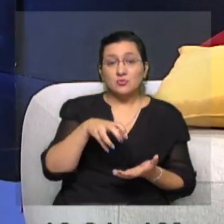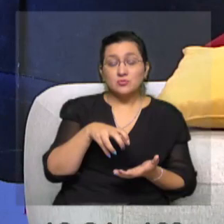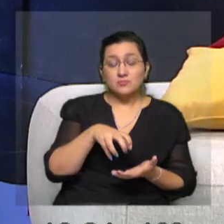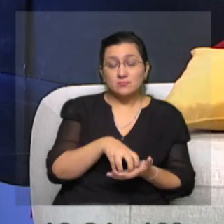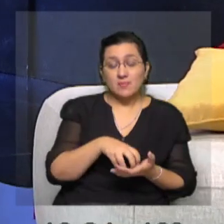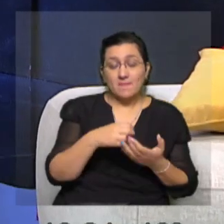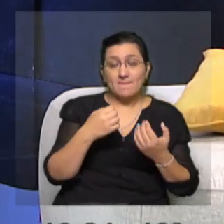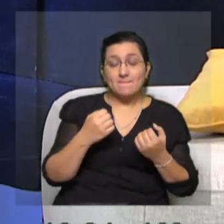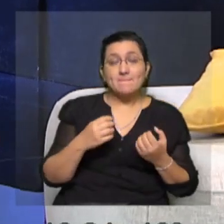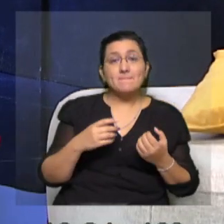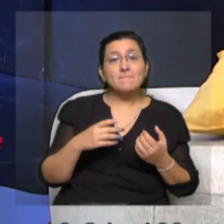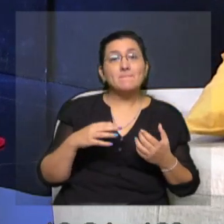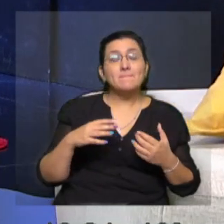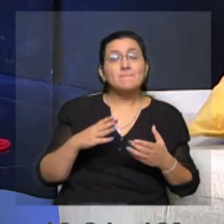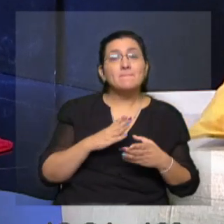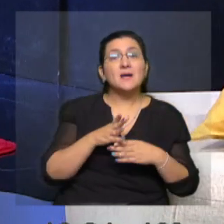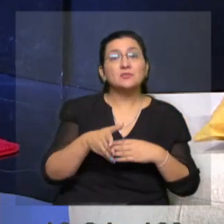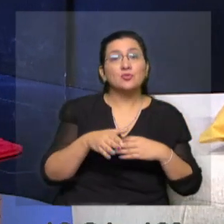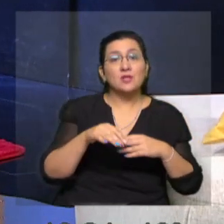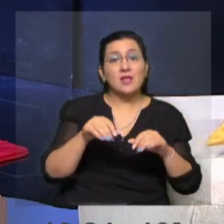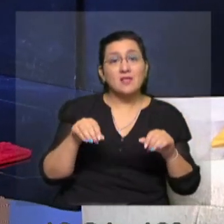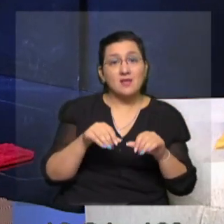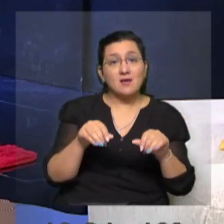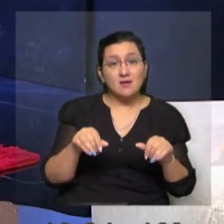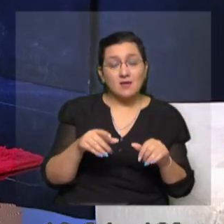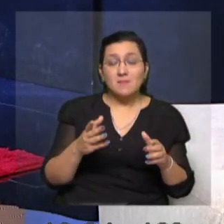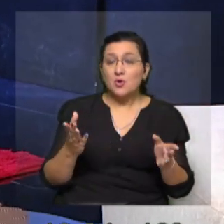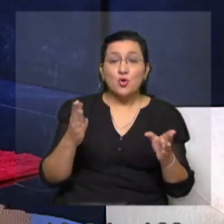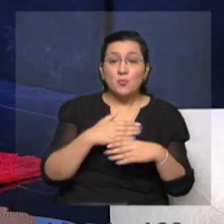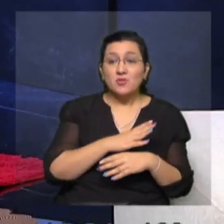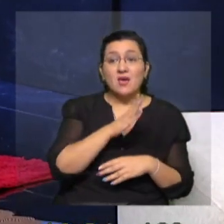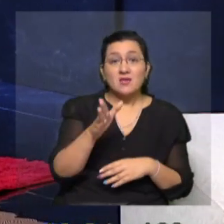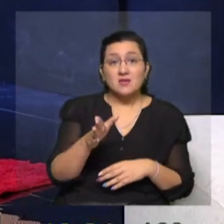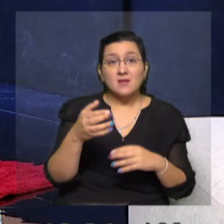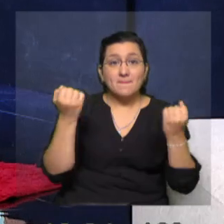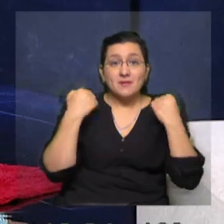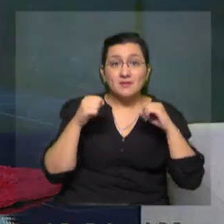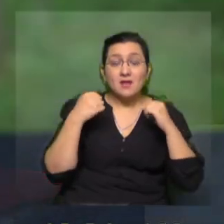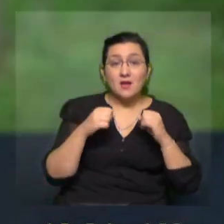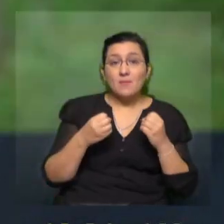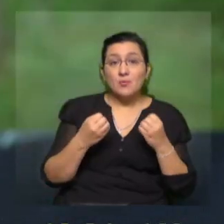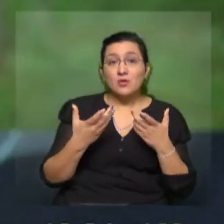Arena, pero no se podía ir a concentrar porque